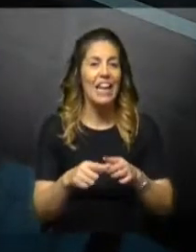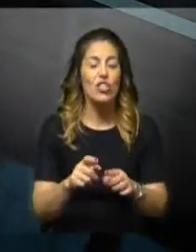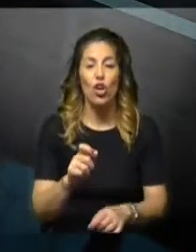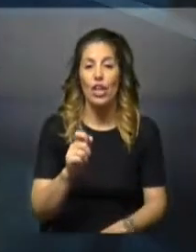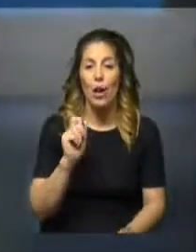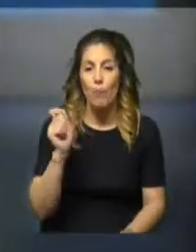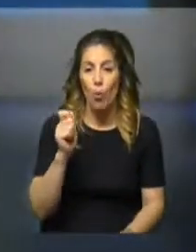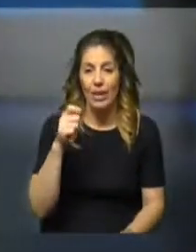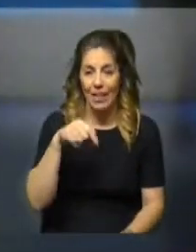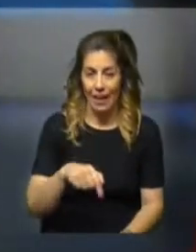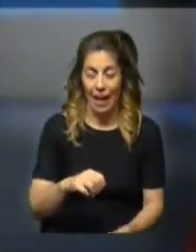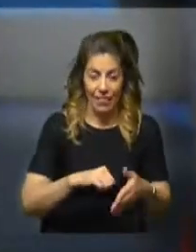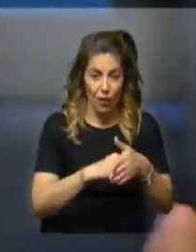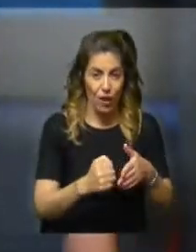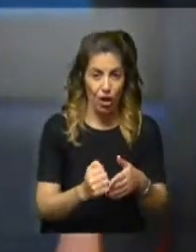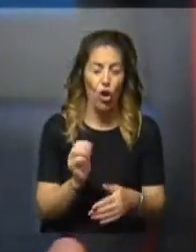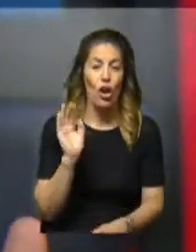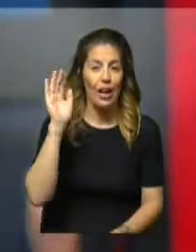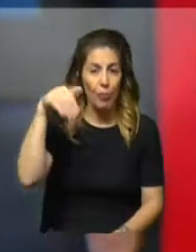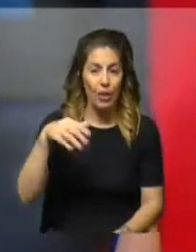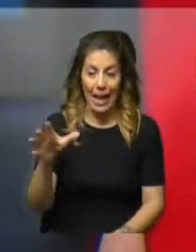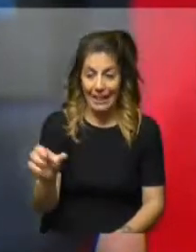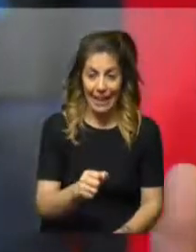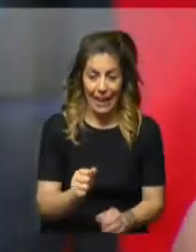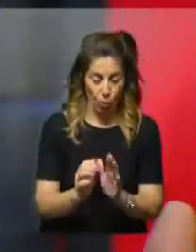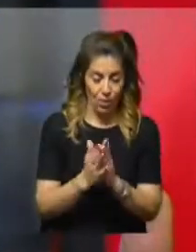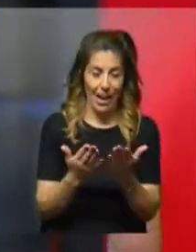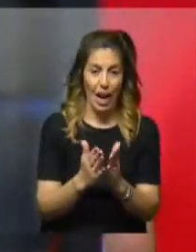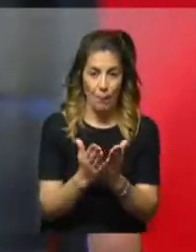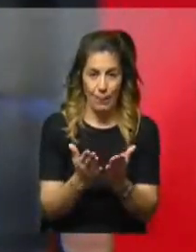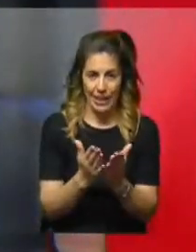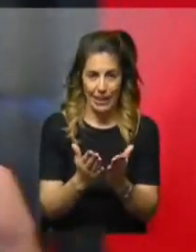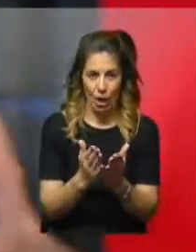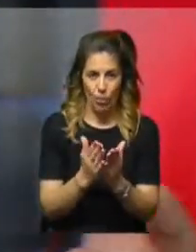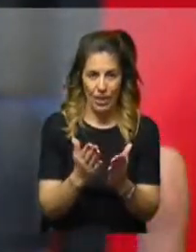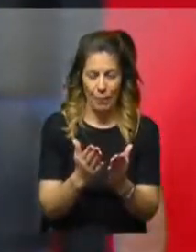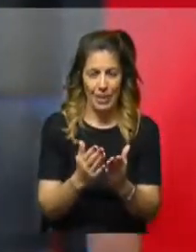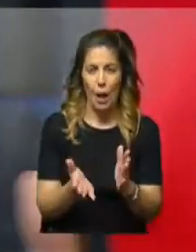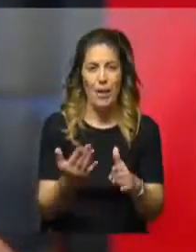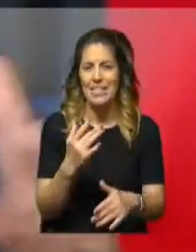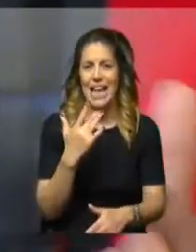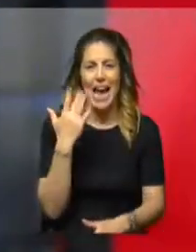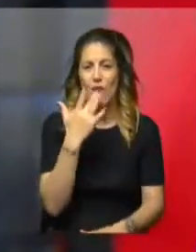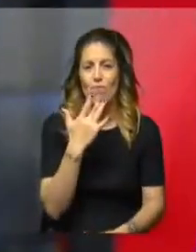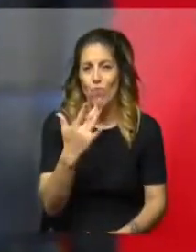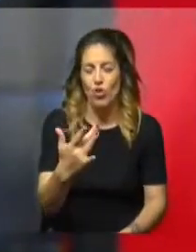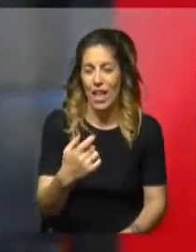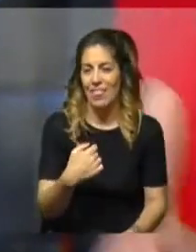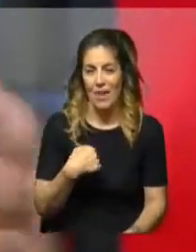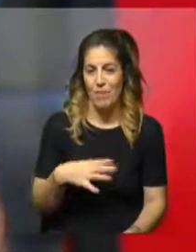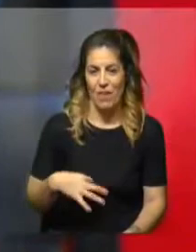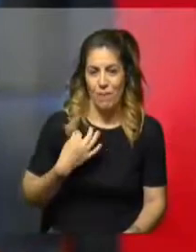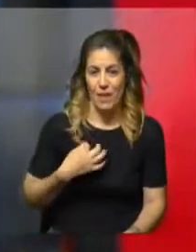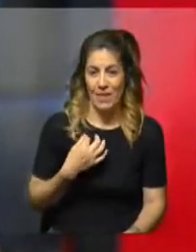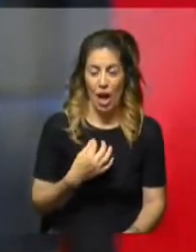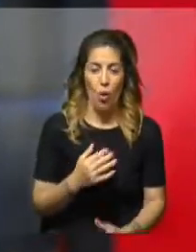República y traje una carpeta muy la carpeta más hermosa de mi vida de trabajo porque